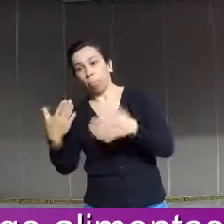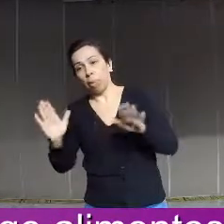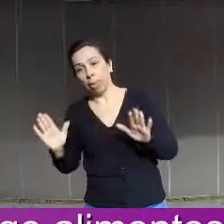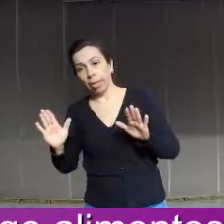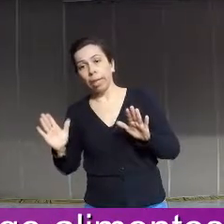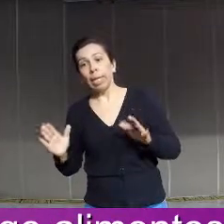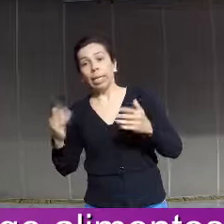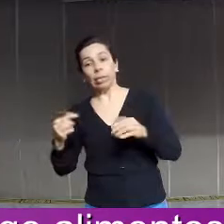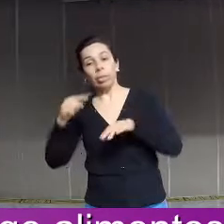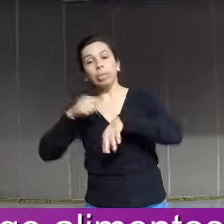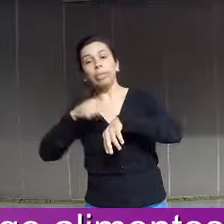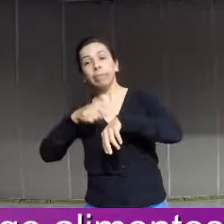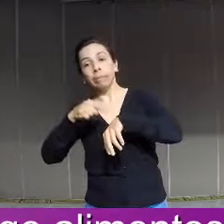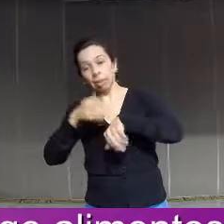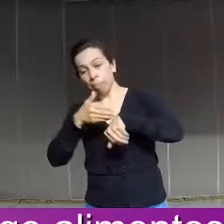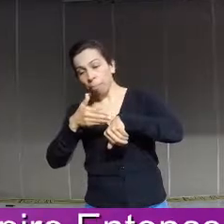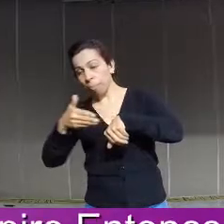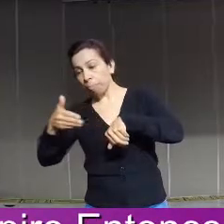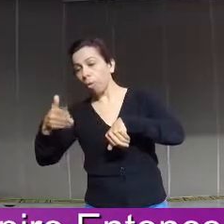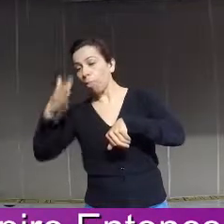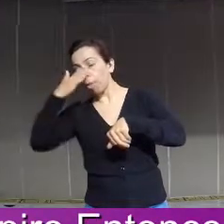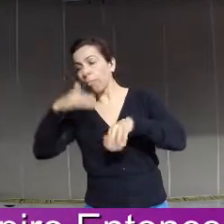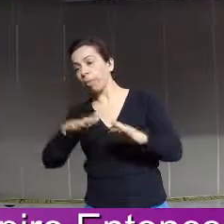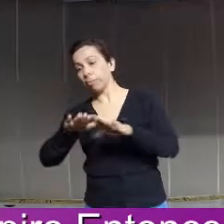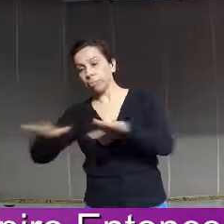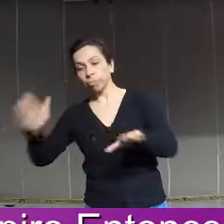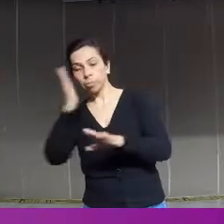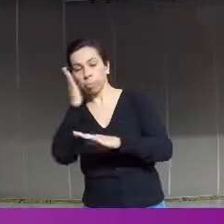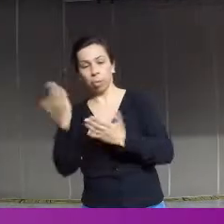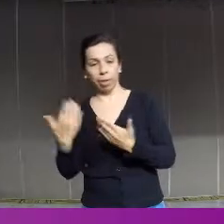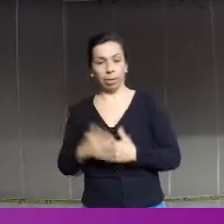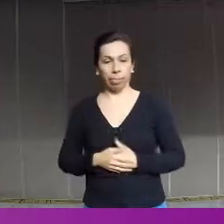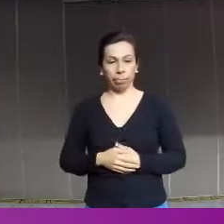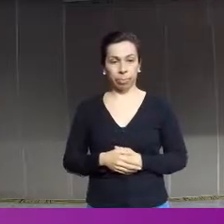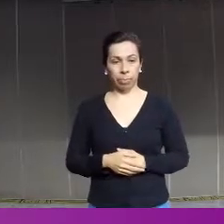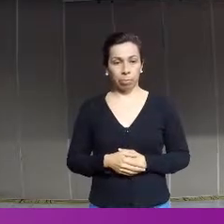Entonces el tiempo de ingesta también es importante, ¿sí?